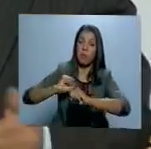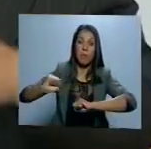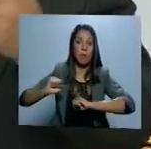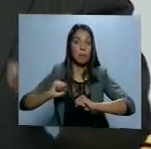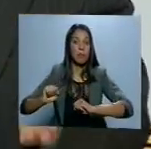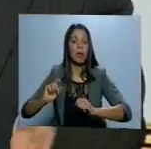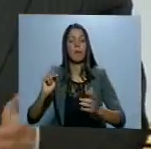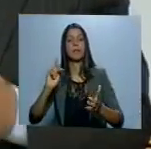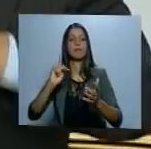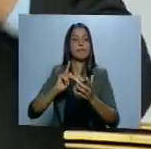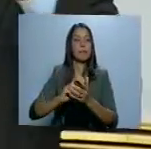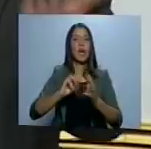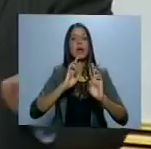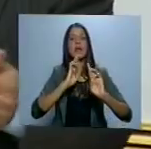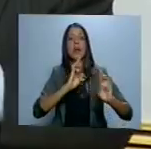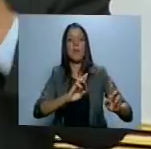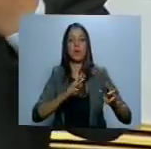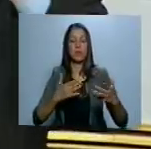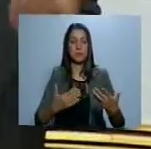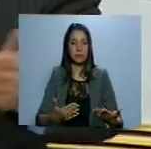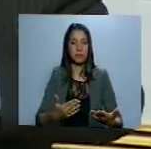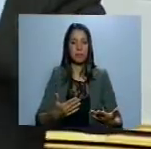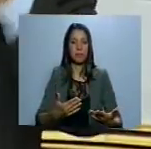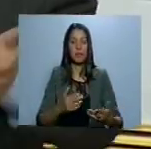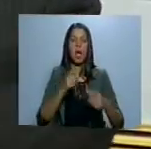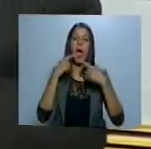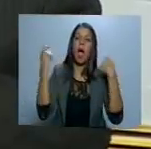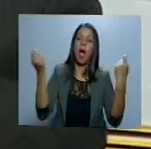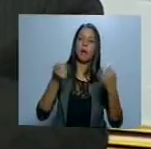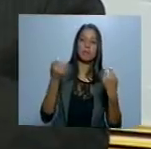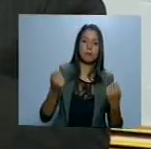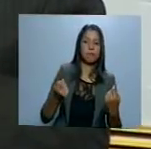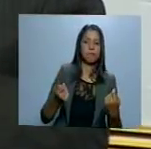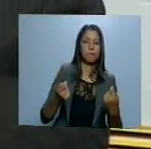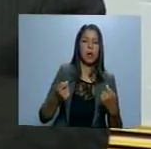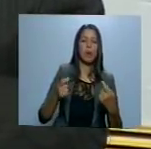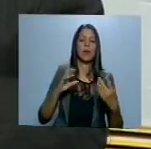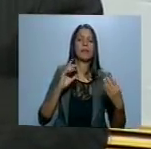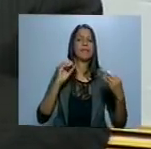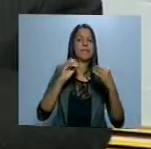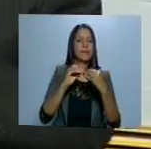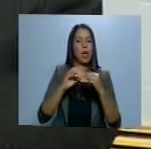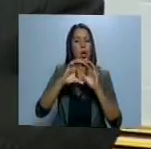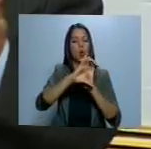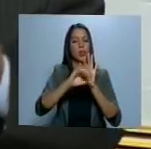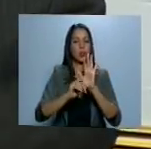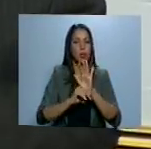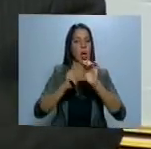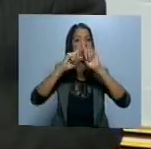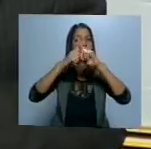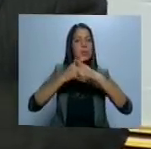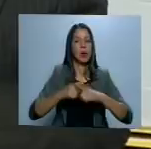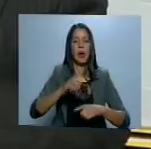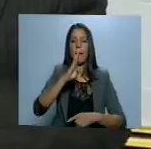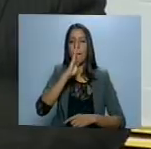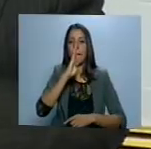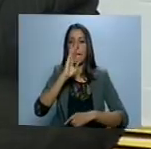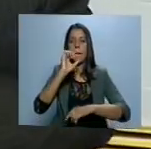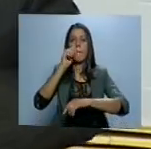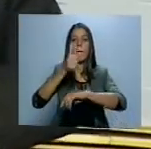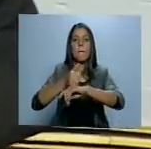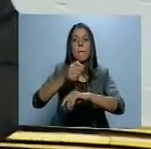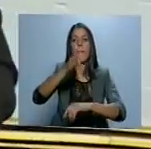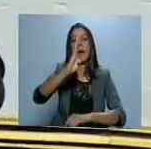expresar hablando pues sobre la constitucionalidad del presupuesto del Banco